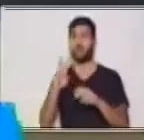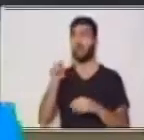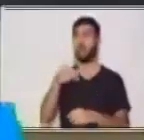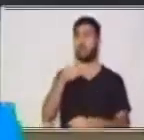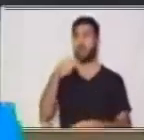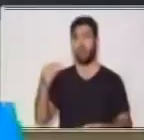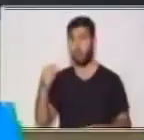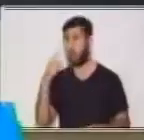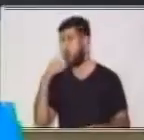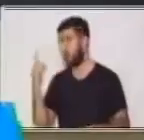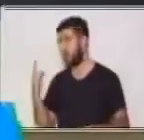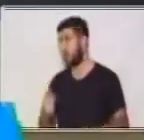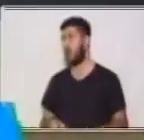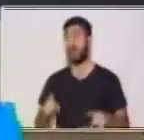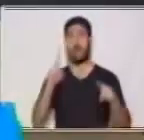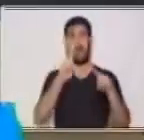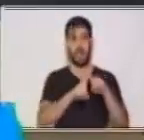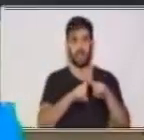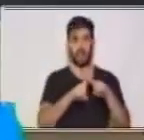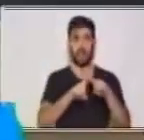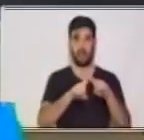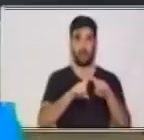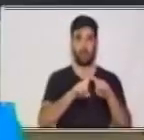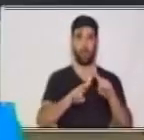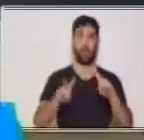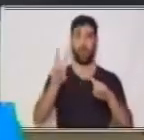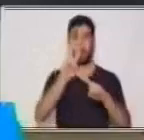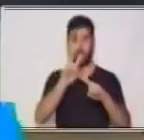a x cuadrado más y cuadrado